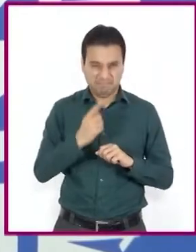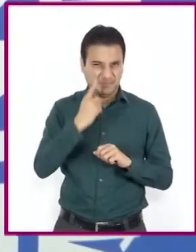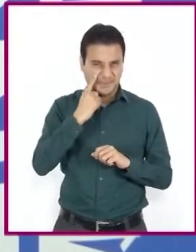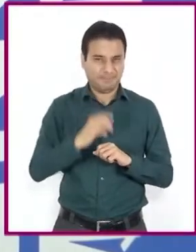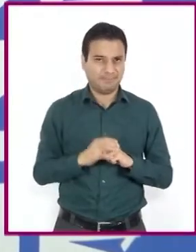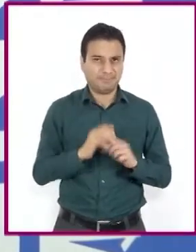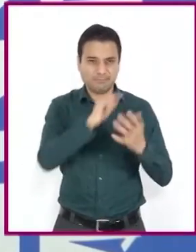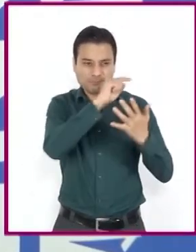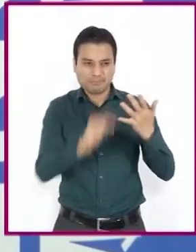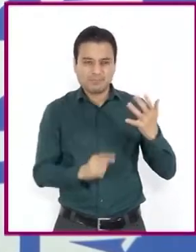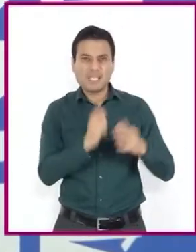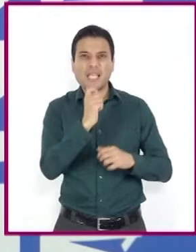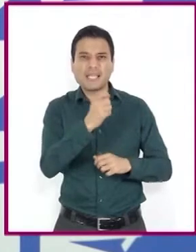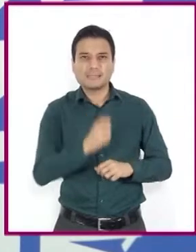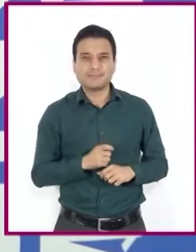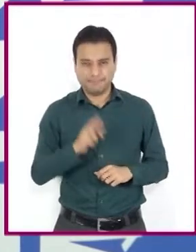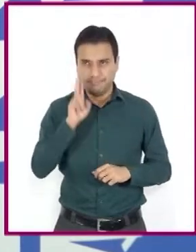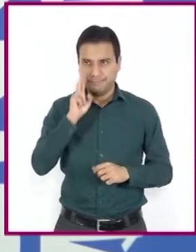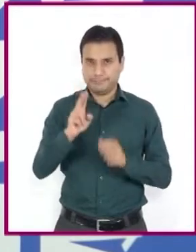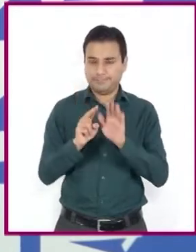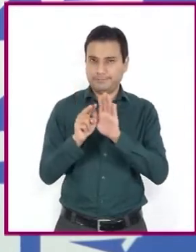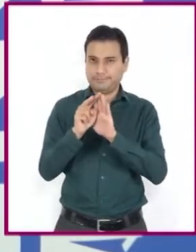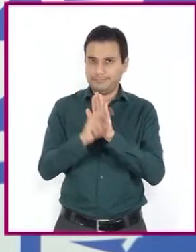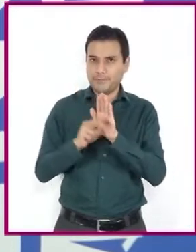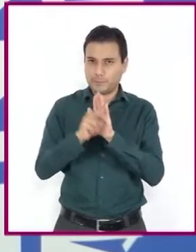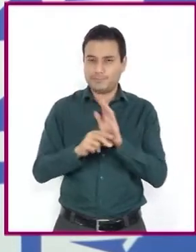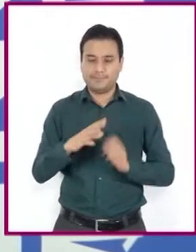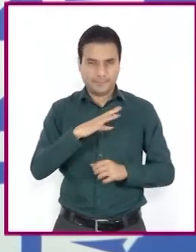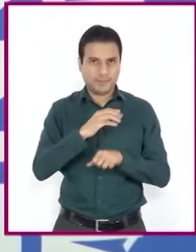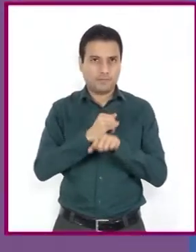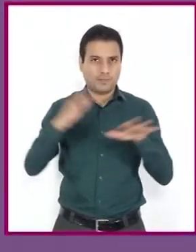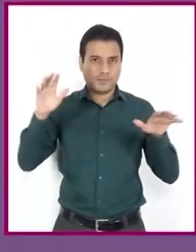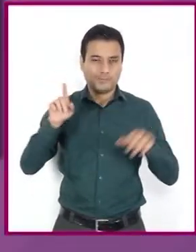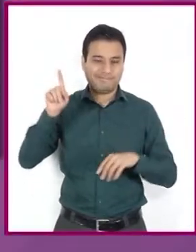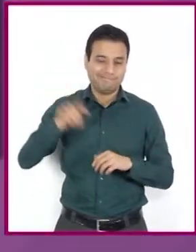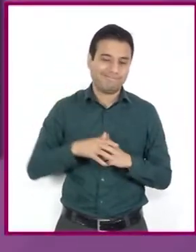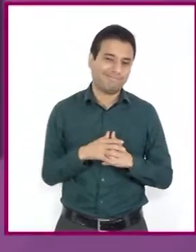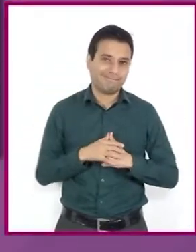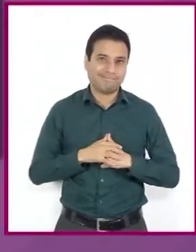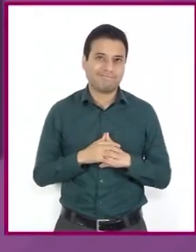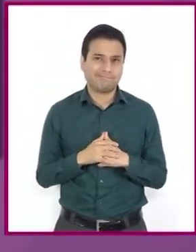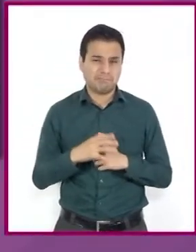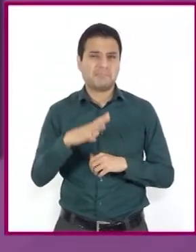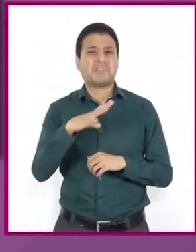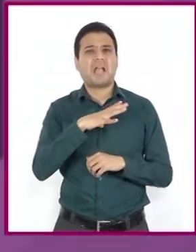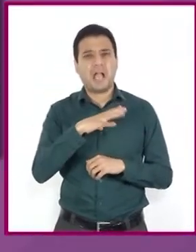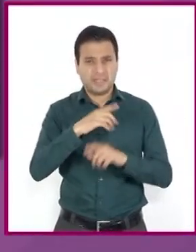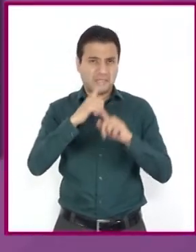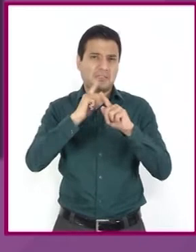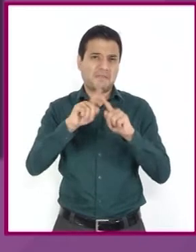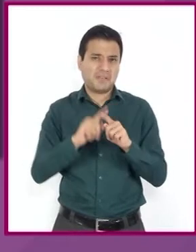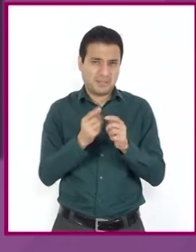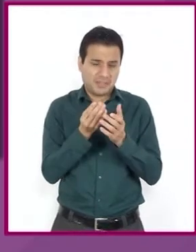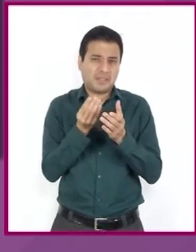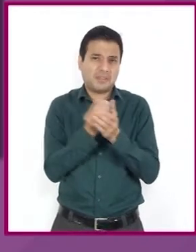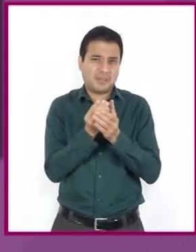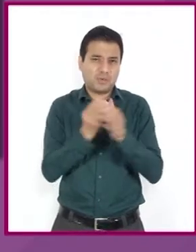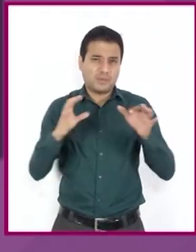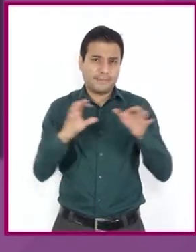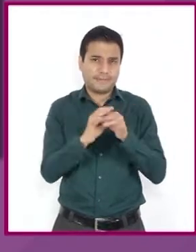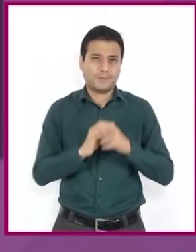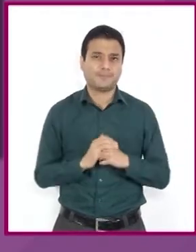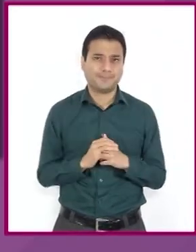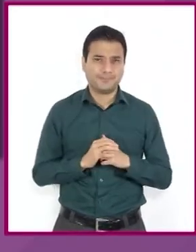recordarlos y veamos la siguiente cápsula con información. Hay diferentes tipos de nexos, como